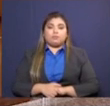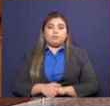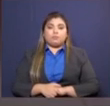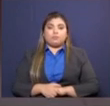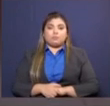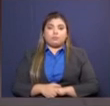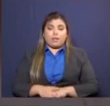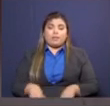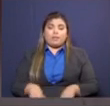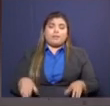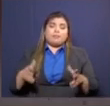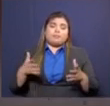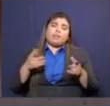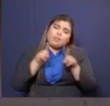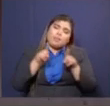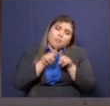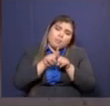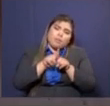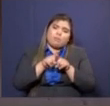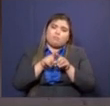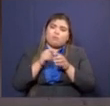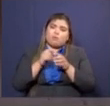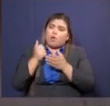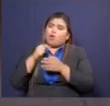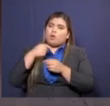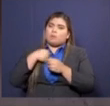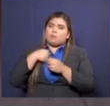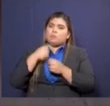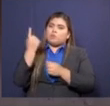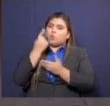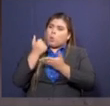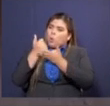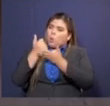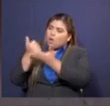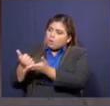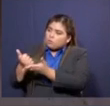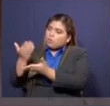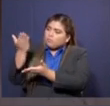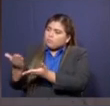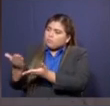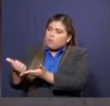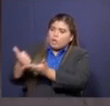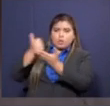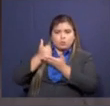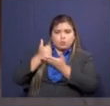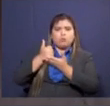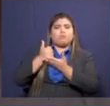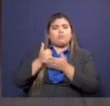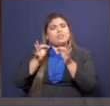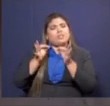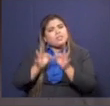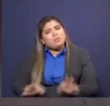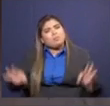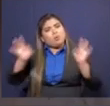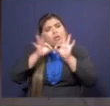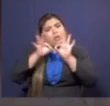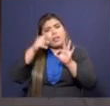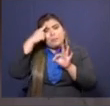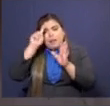también la solidaridad es fundamental para salir adelante de esta crisis.